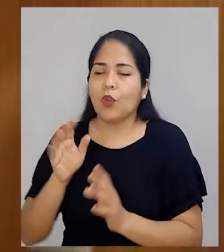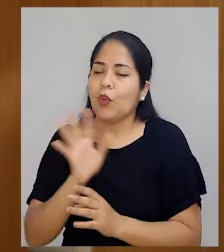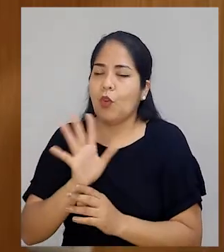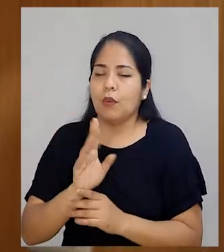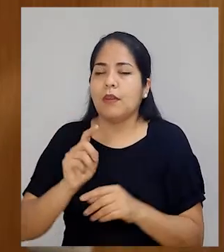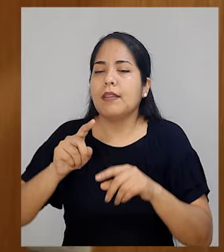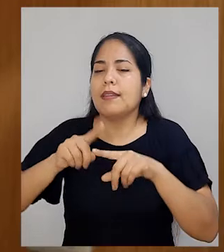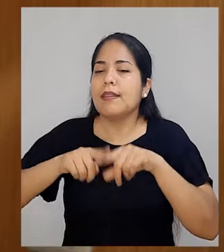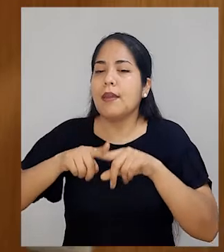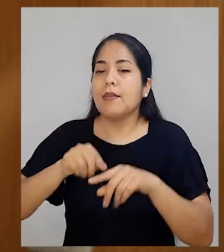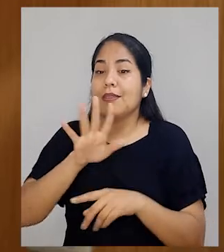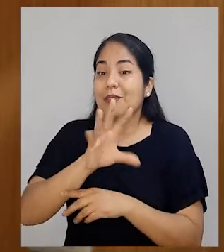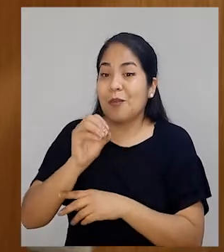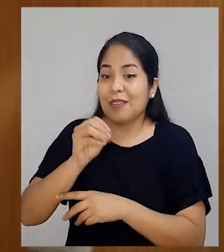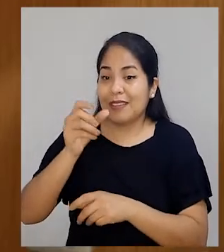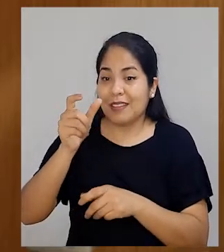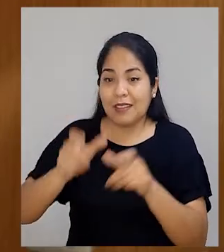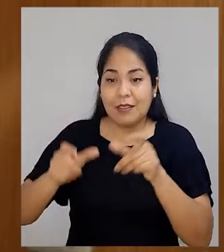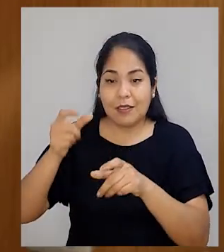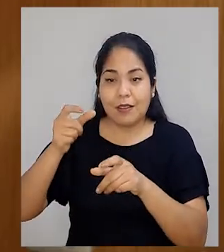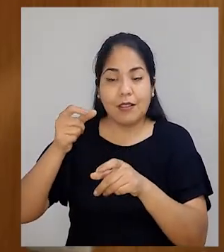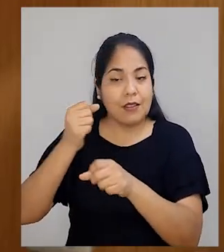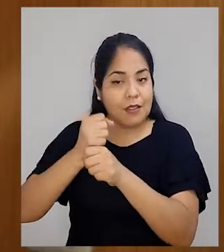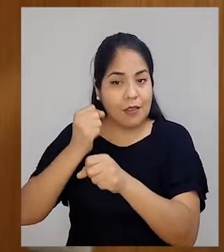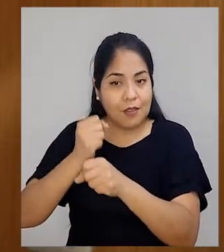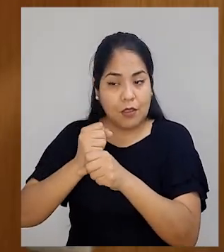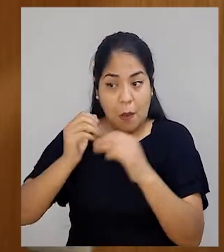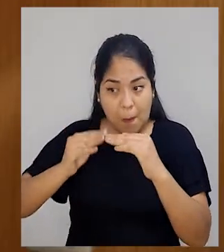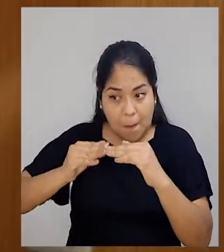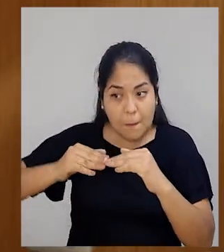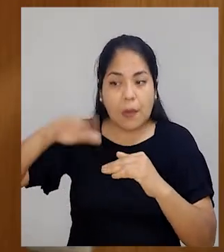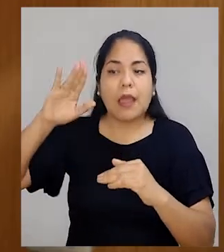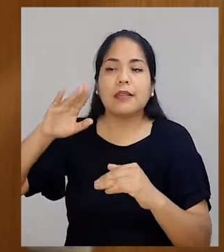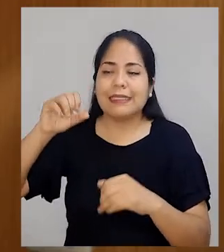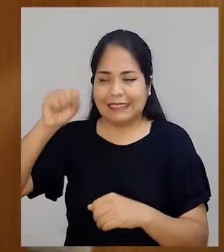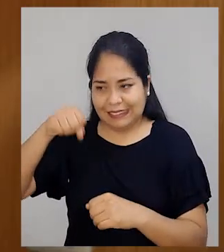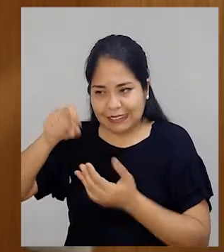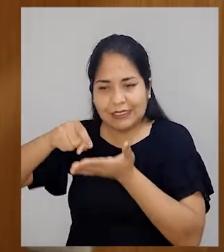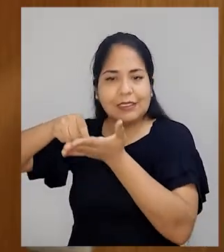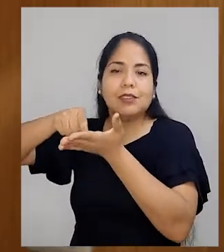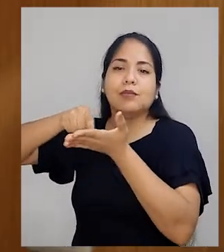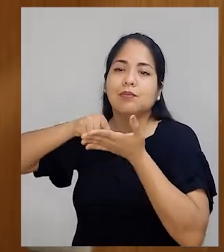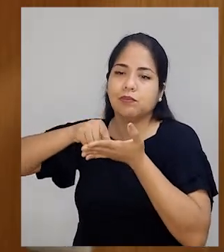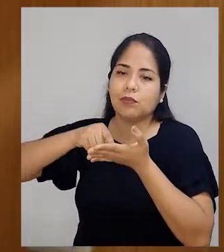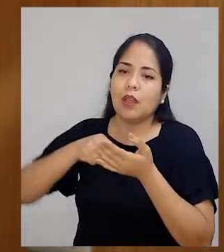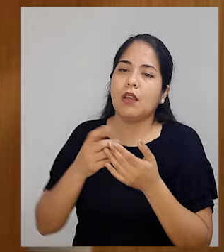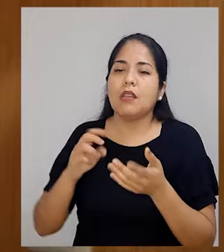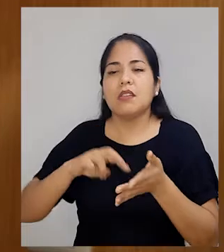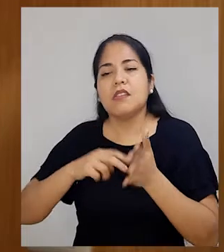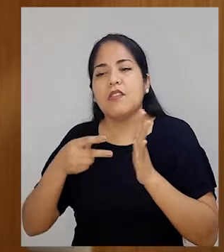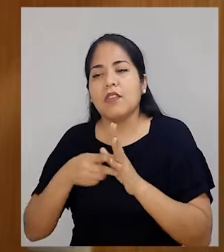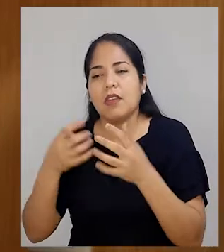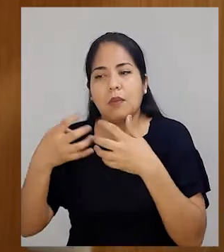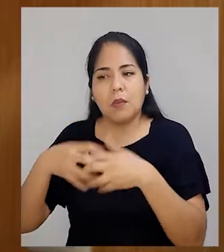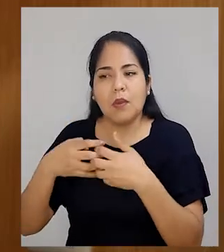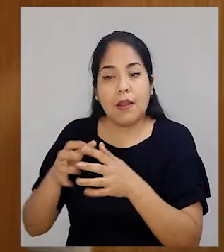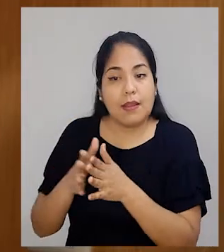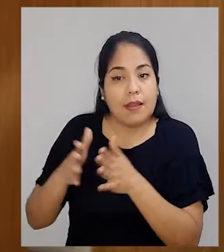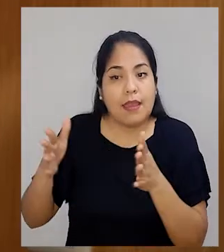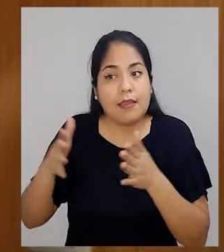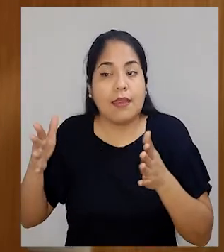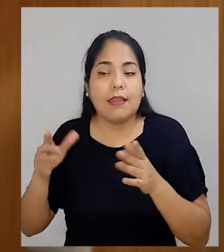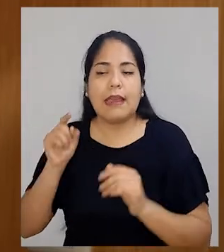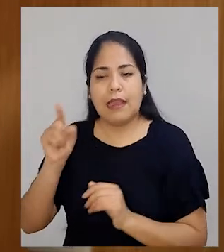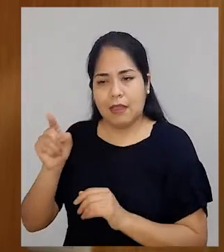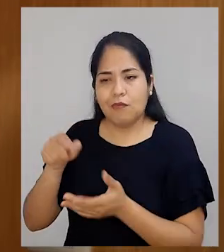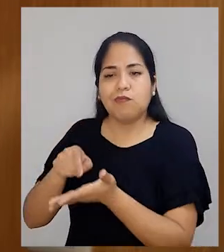sino aquellas empresas que tienen por lo menos más de 50 trabajadores, ¿no? Entonces estamos hablando pues de la mediana empresa, la gran